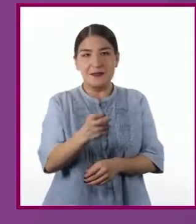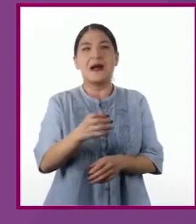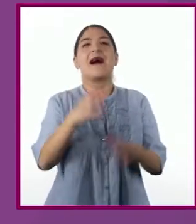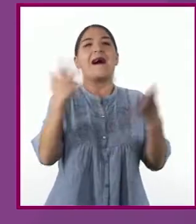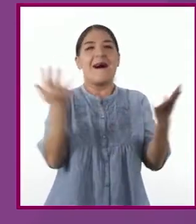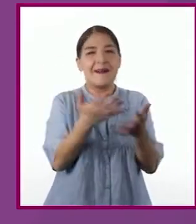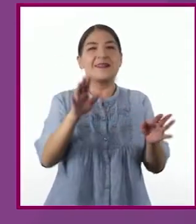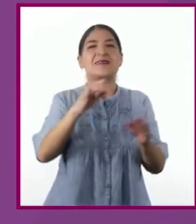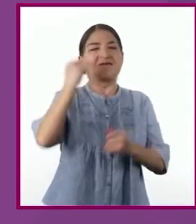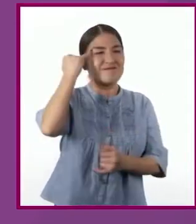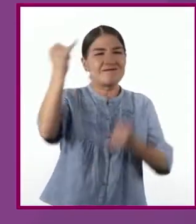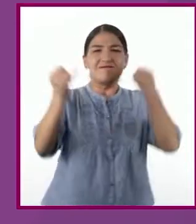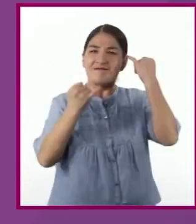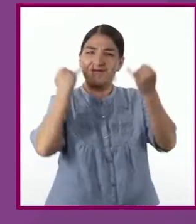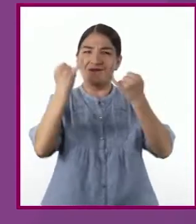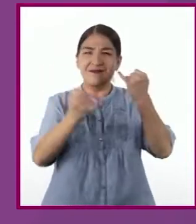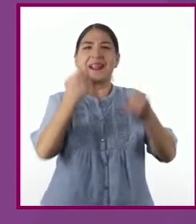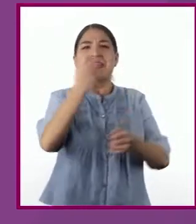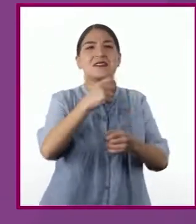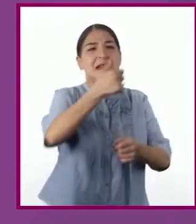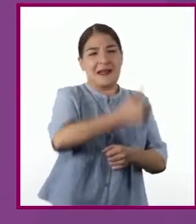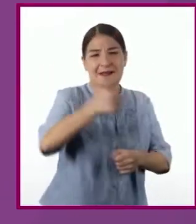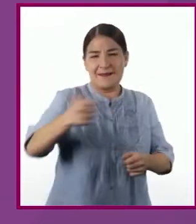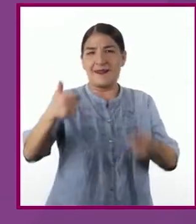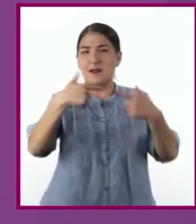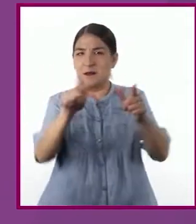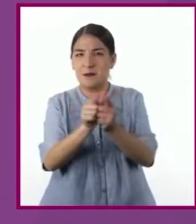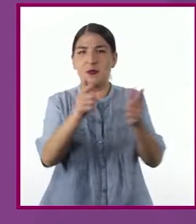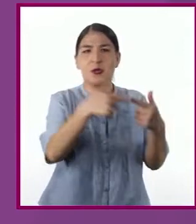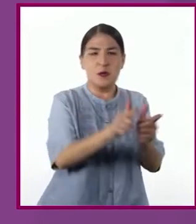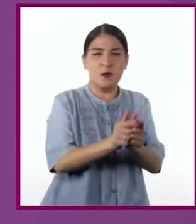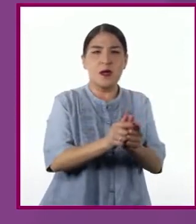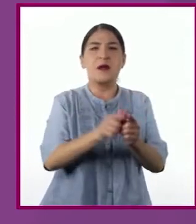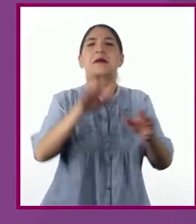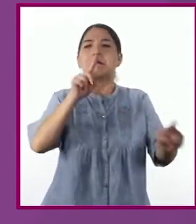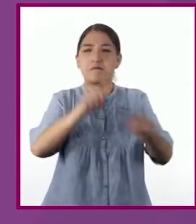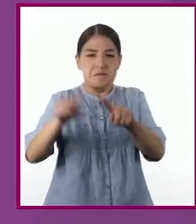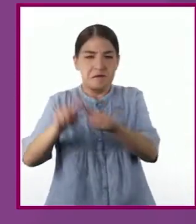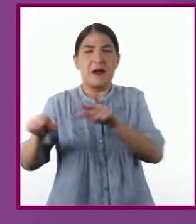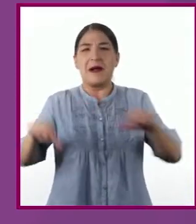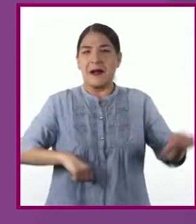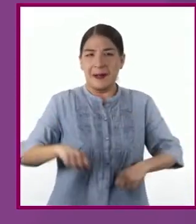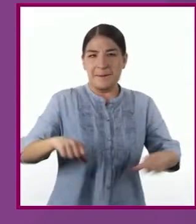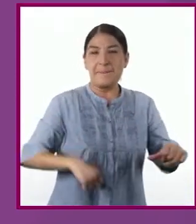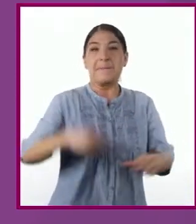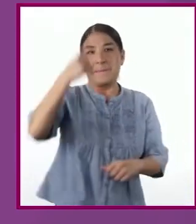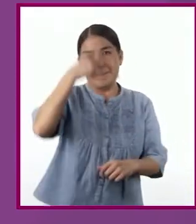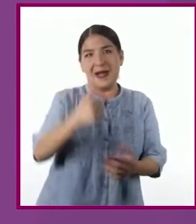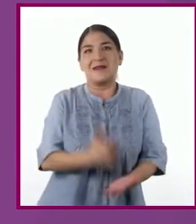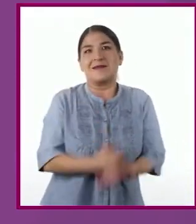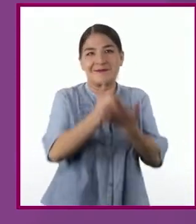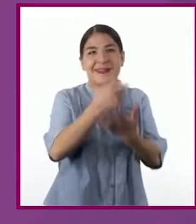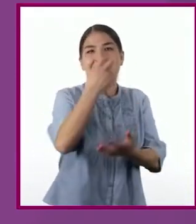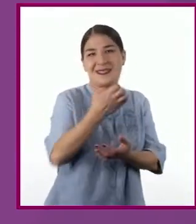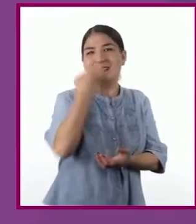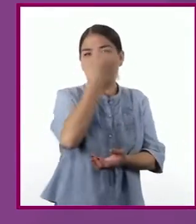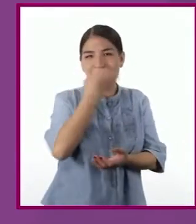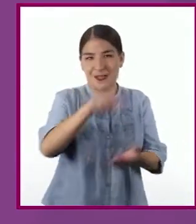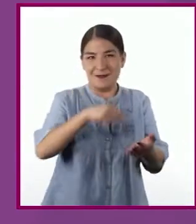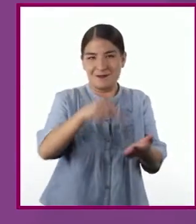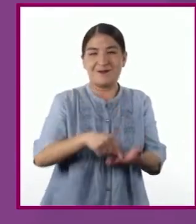se consideraron las ideas de todos los grupos y se hicieron diversas actividades en favor de nuestra